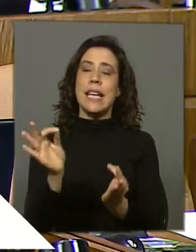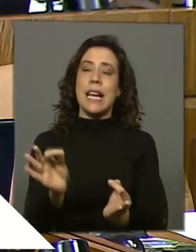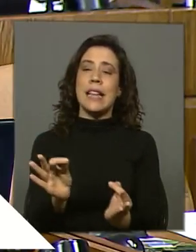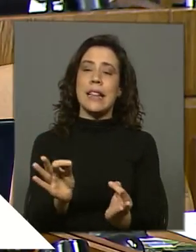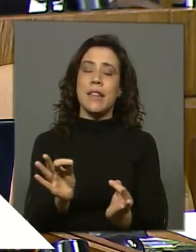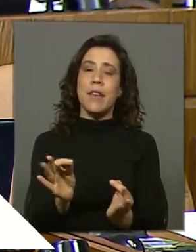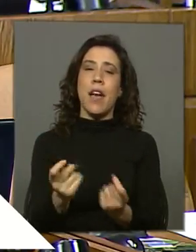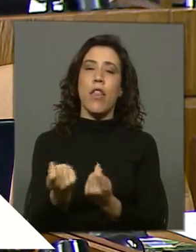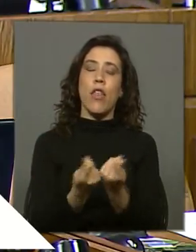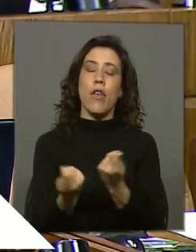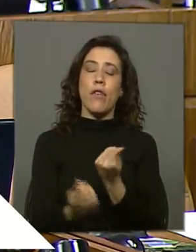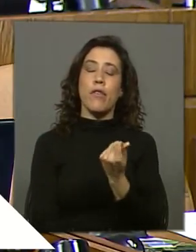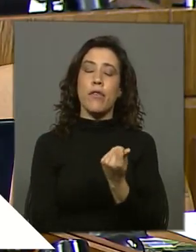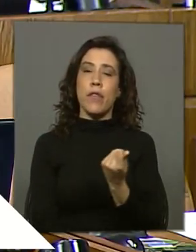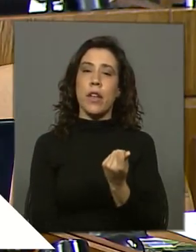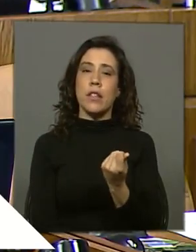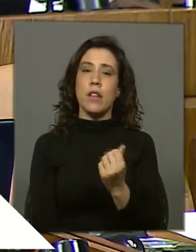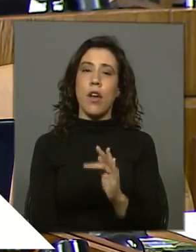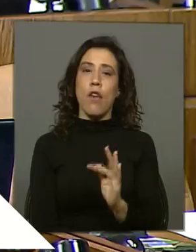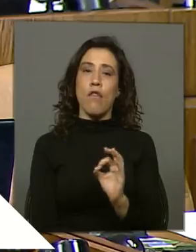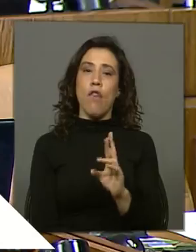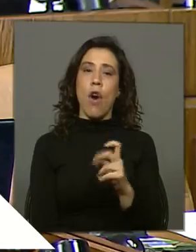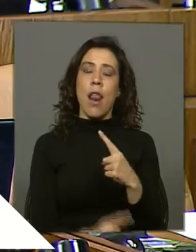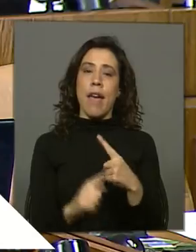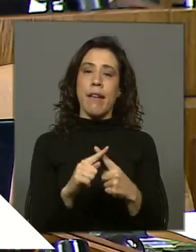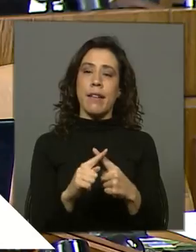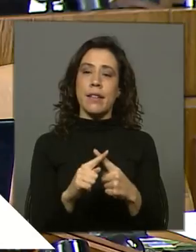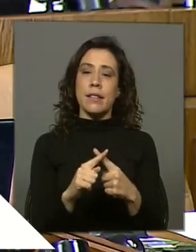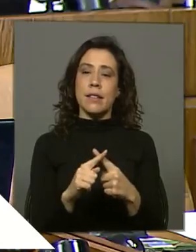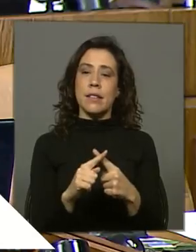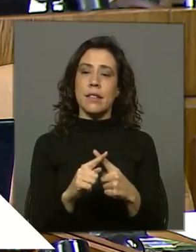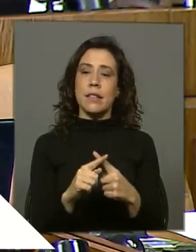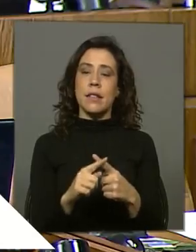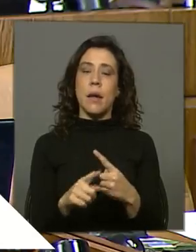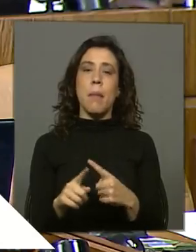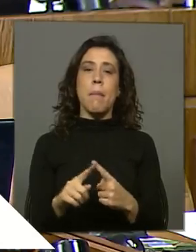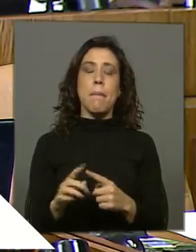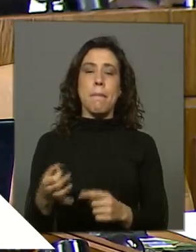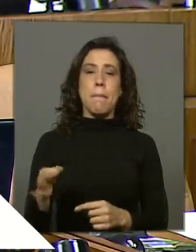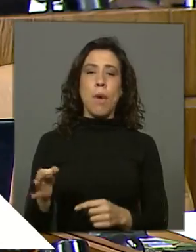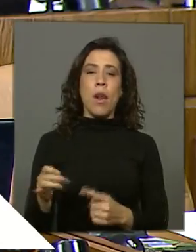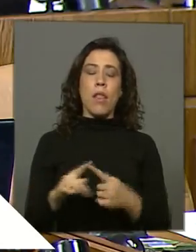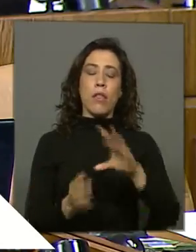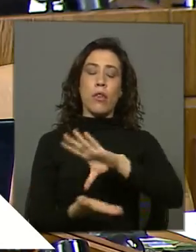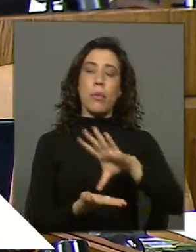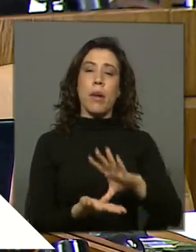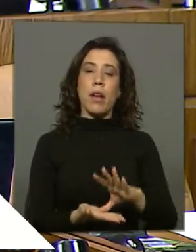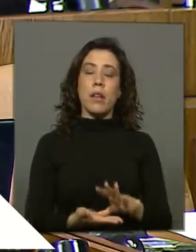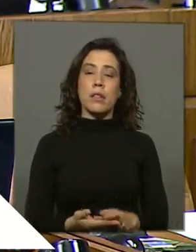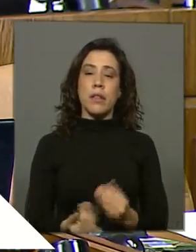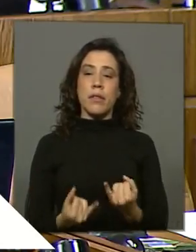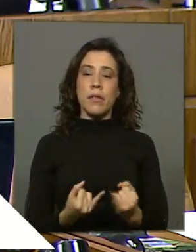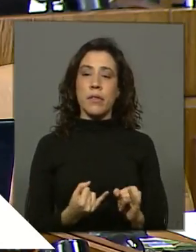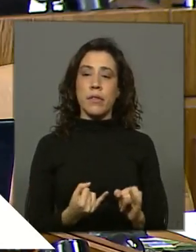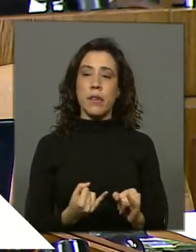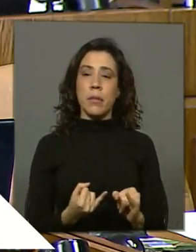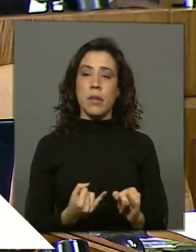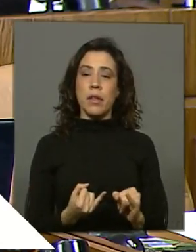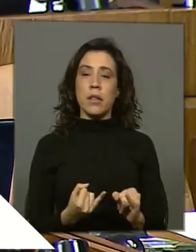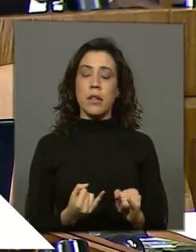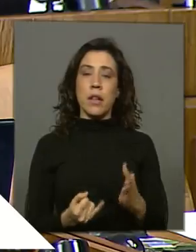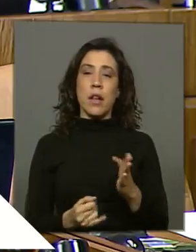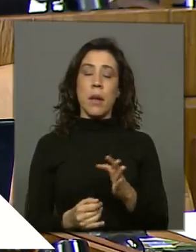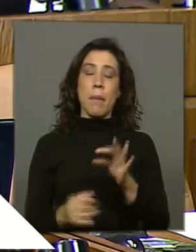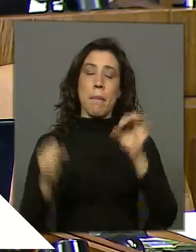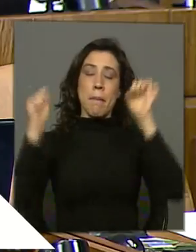financiera de forex respecto a lo que es la moneda extranjera y que los hechos como ha ido en este caso el